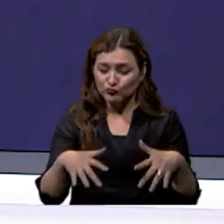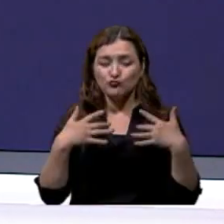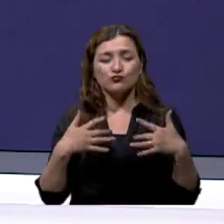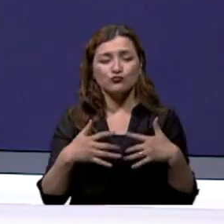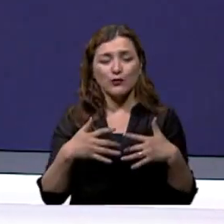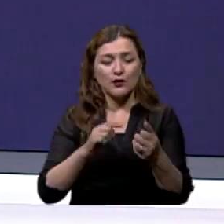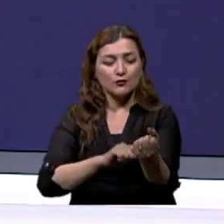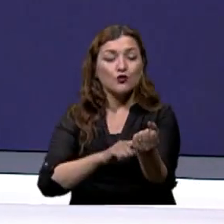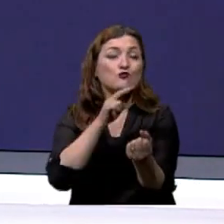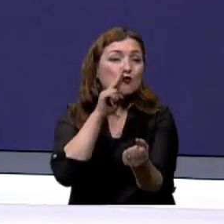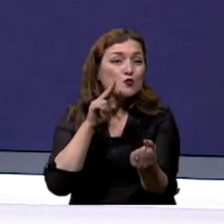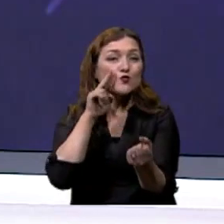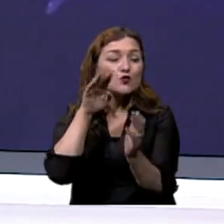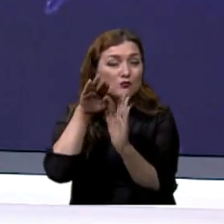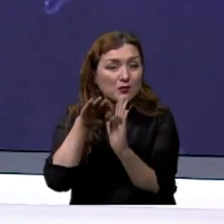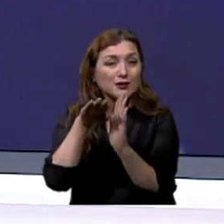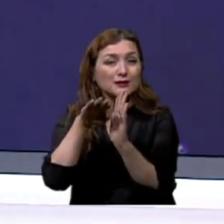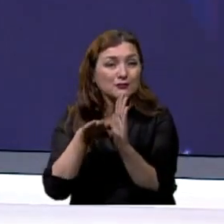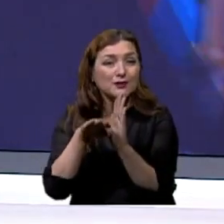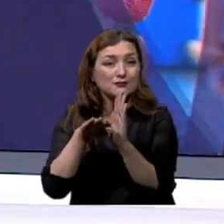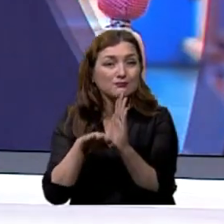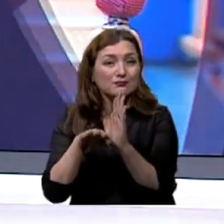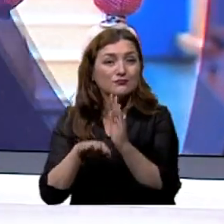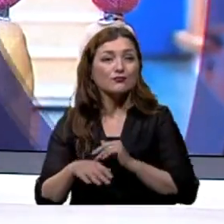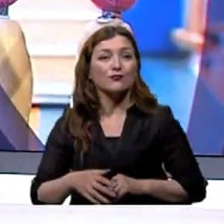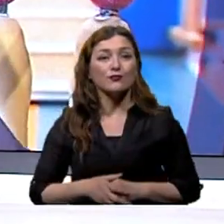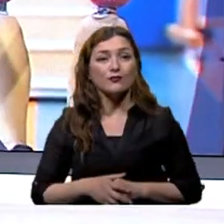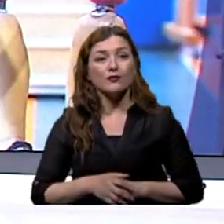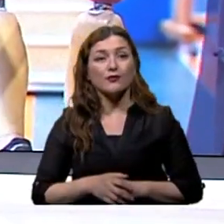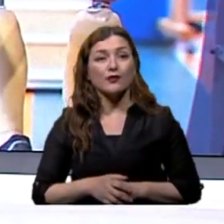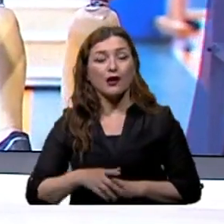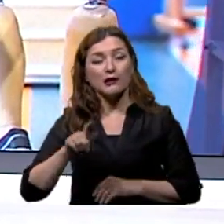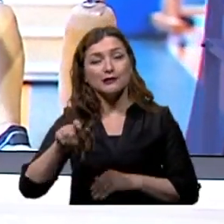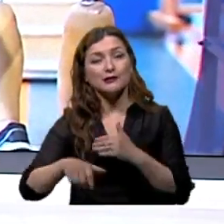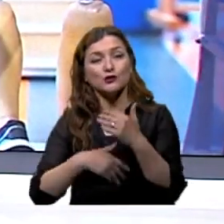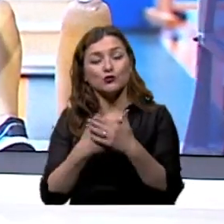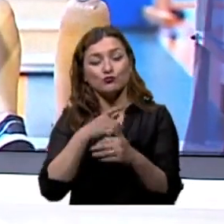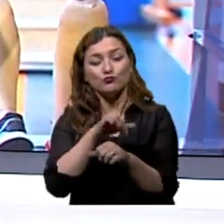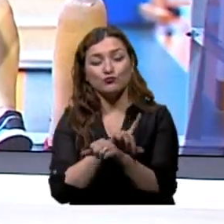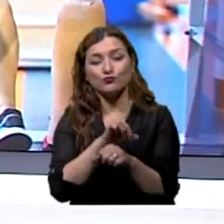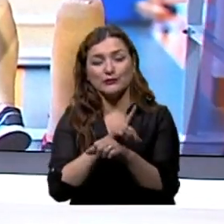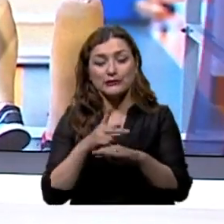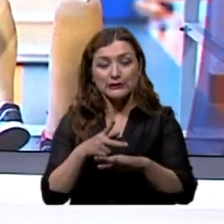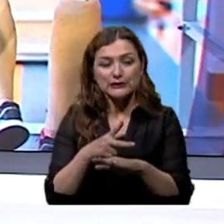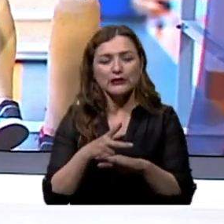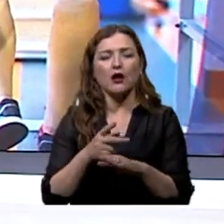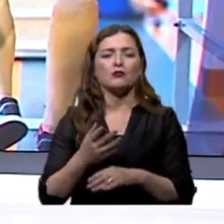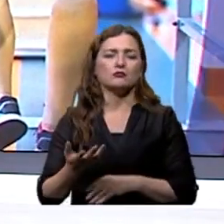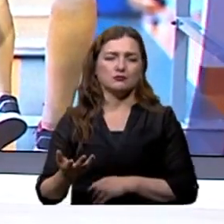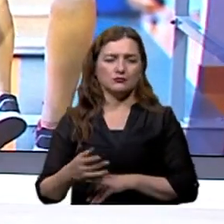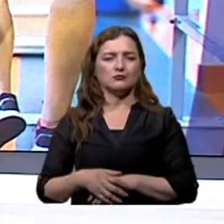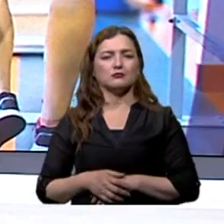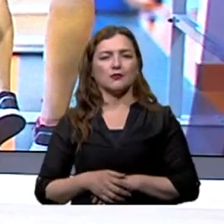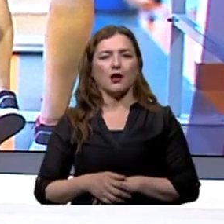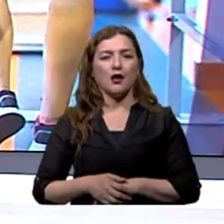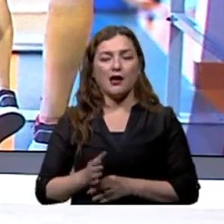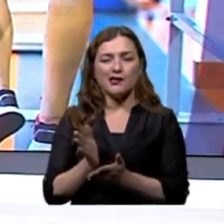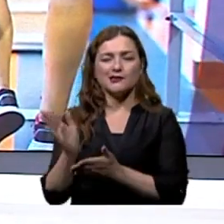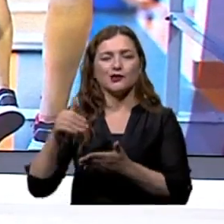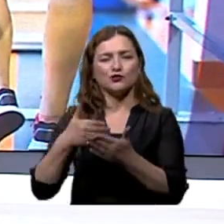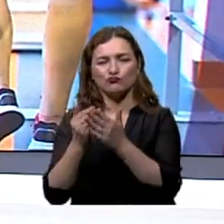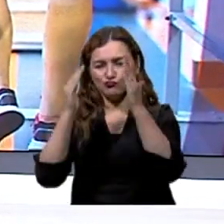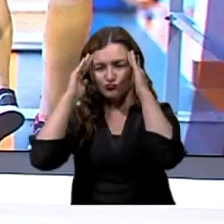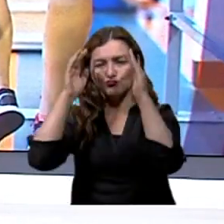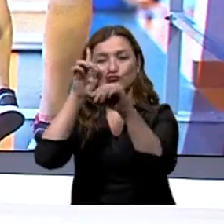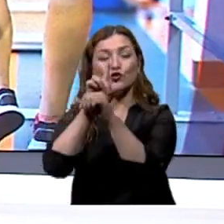la diabetes van a reducir significativamente la necesidad que tenemos los médicos de amputar. El acceso a la atención médica de